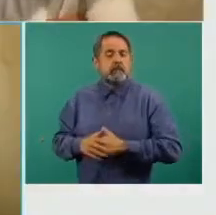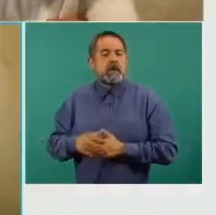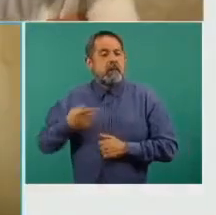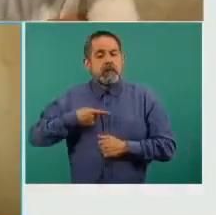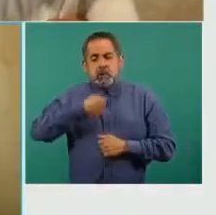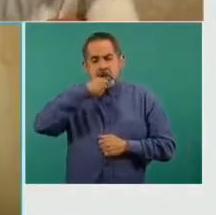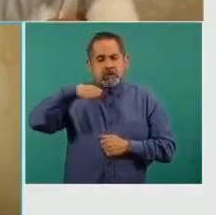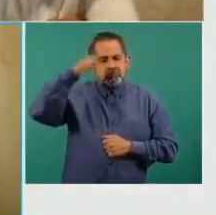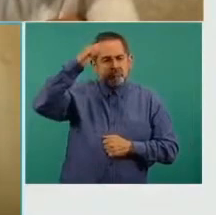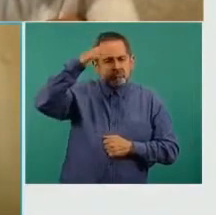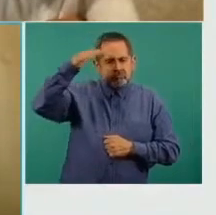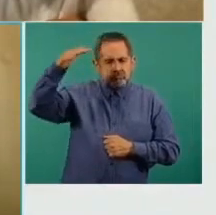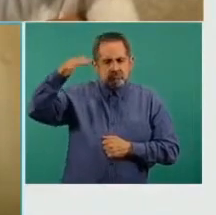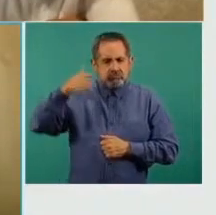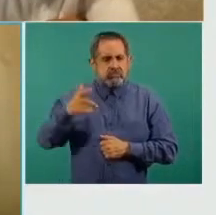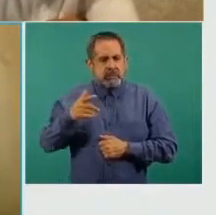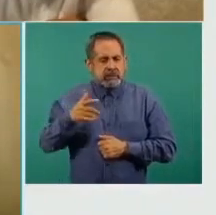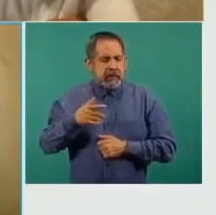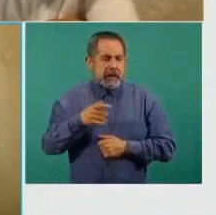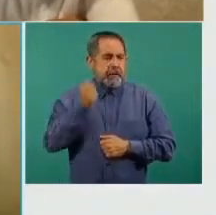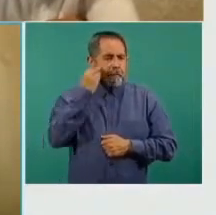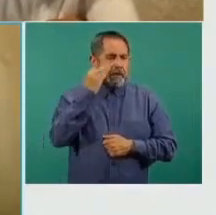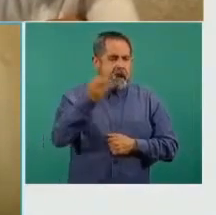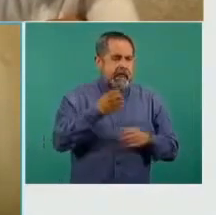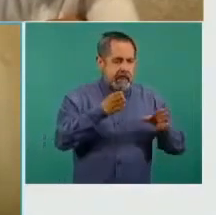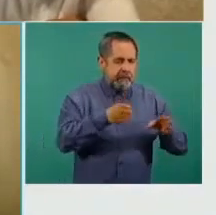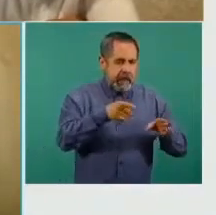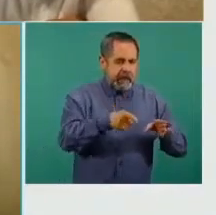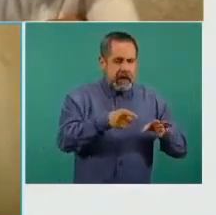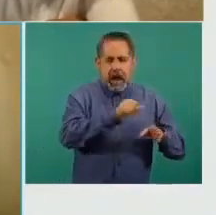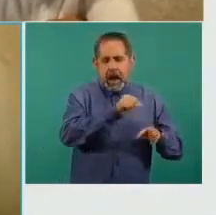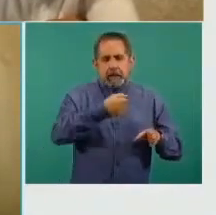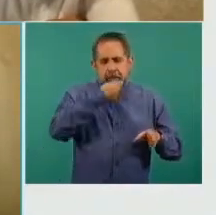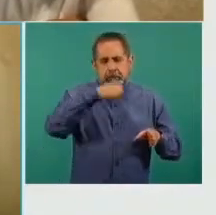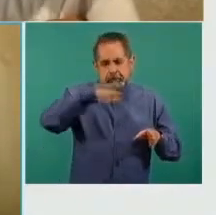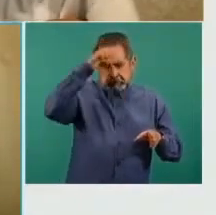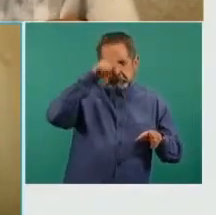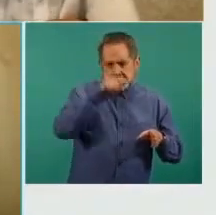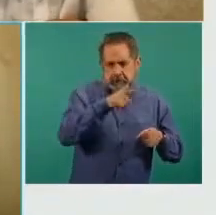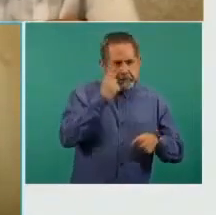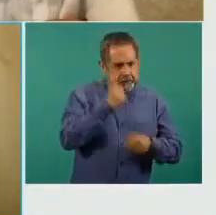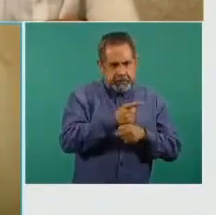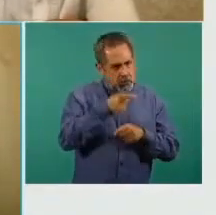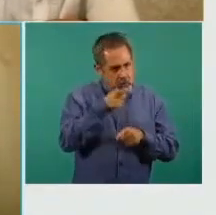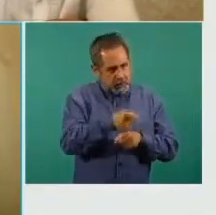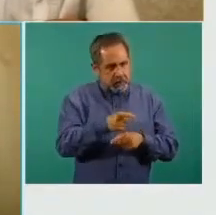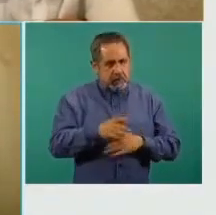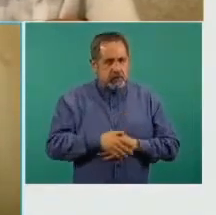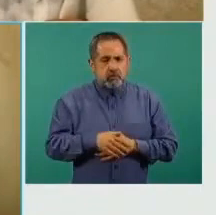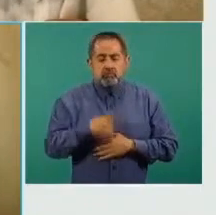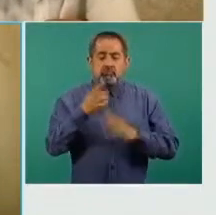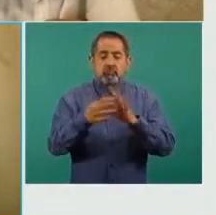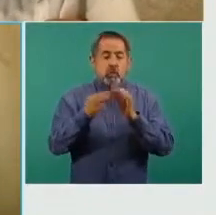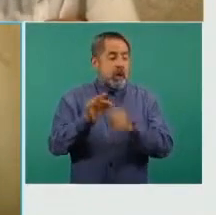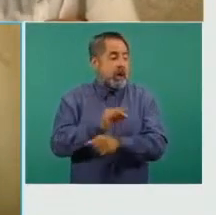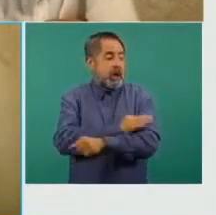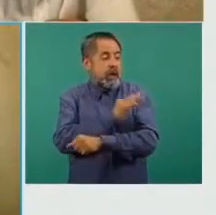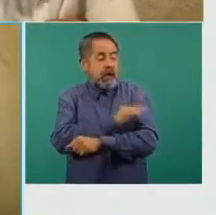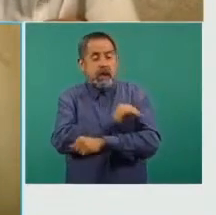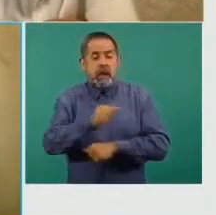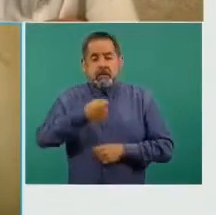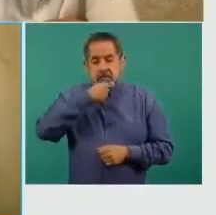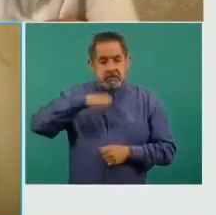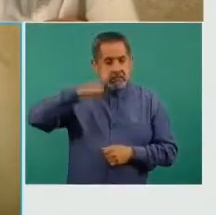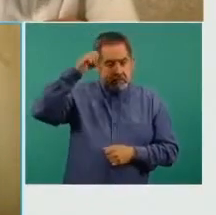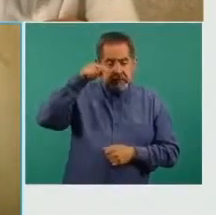adultas mayores, que representa la fase 1 del plan de vacunación. Recordar que el objetivo de vacunar a personas adultas